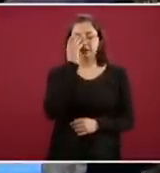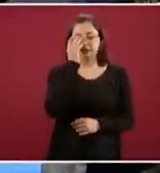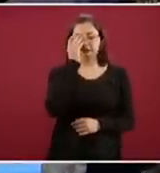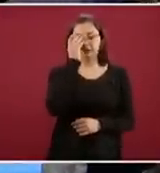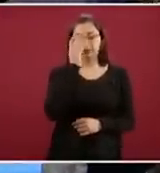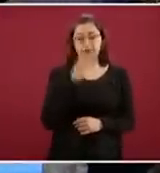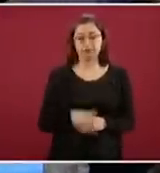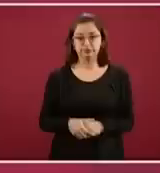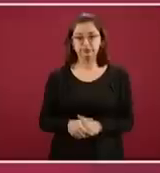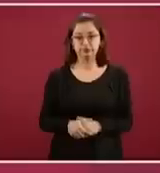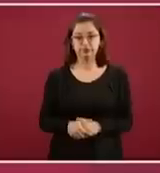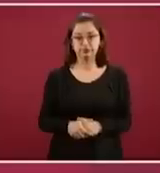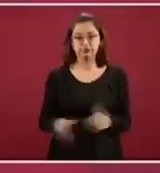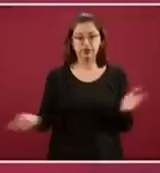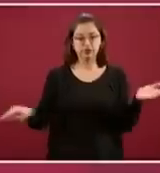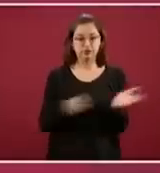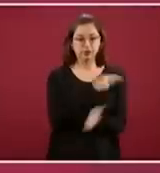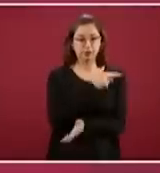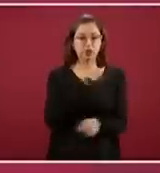la firma se va a llevar a cabo aquí,